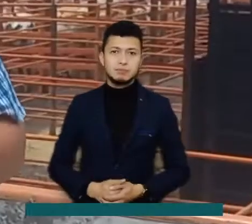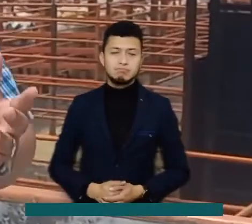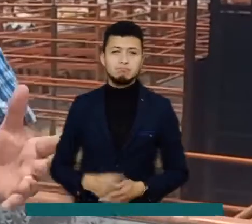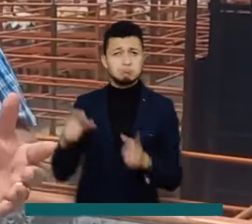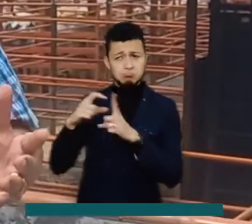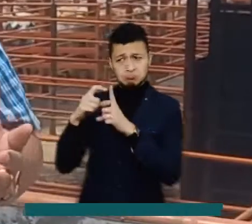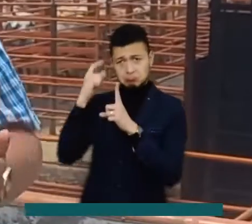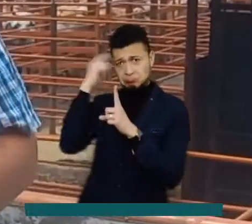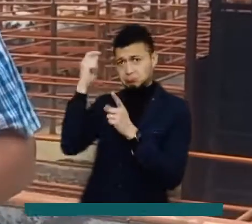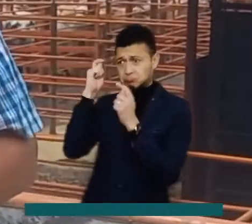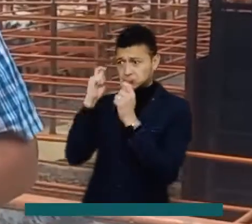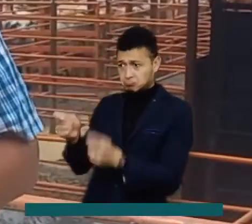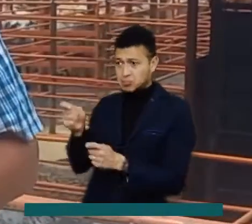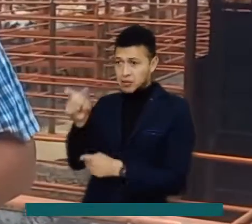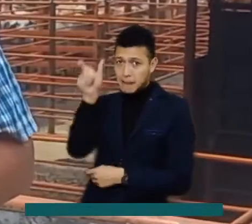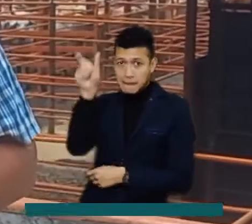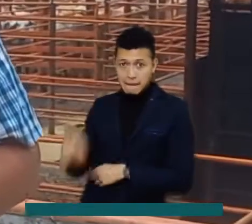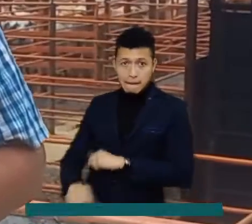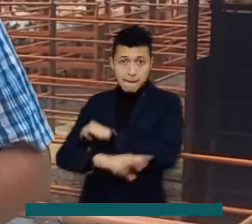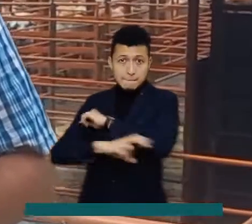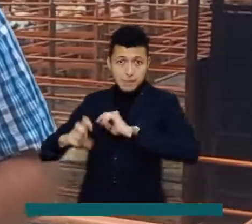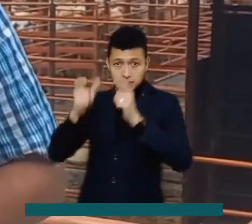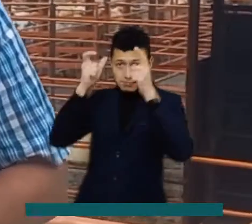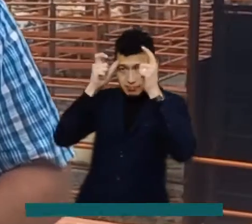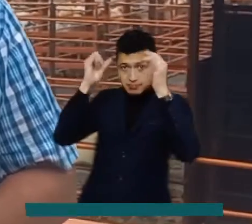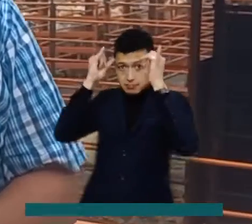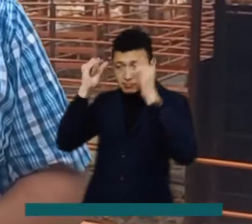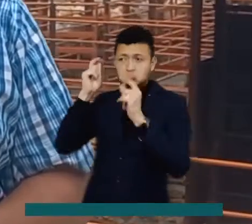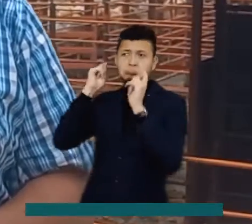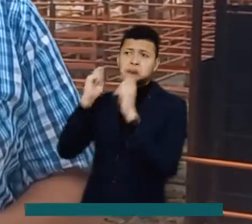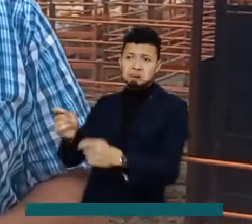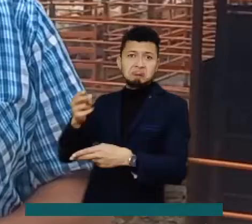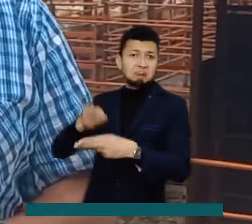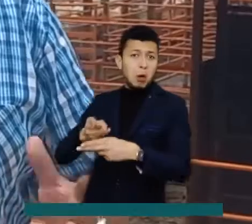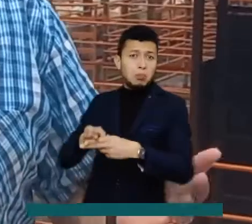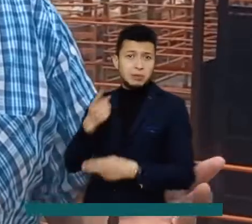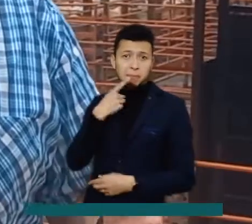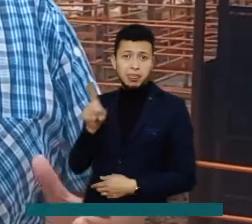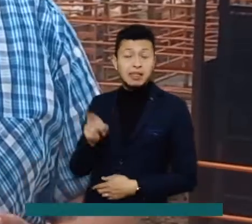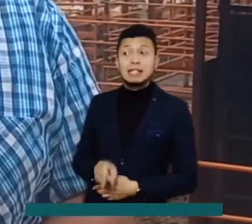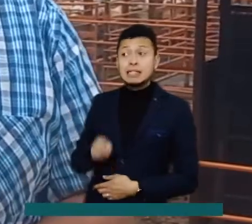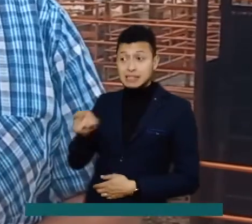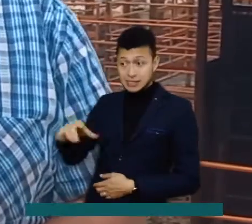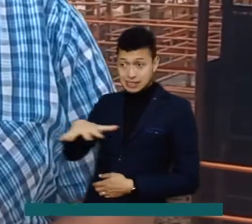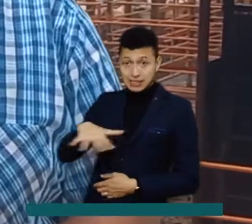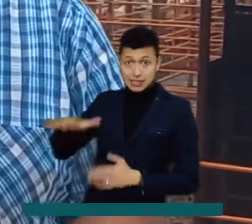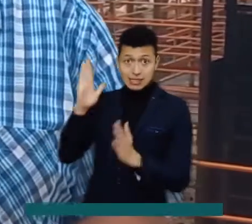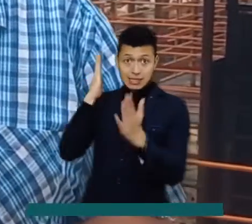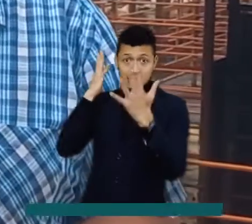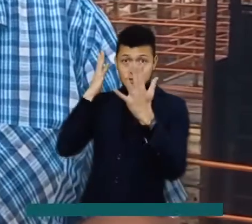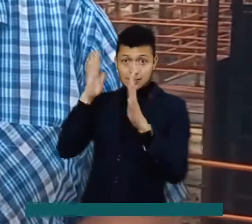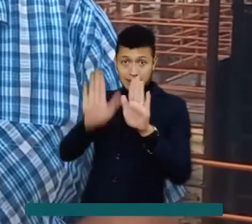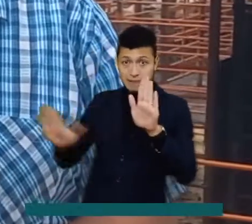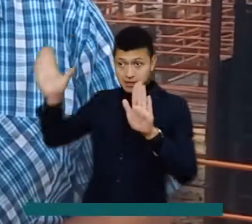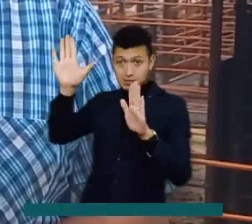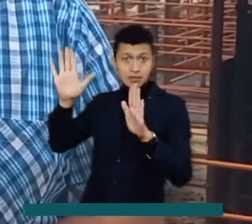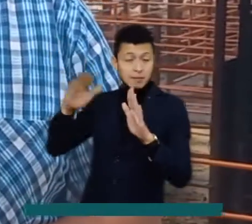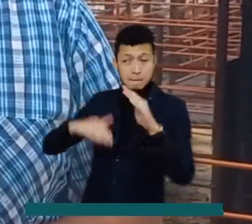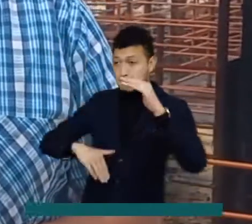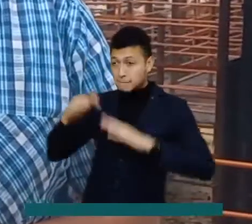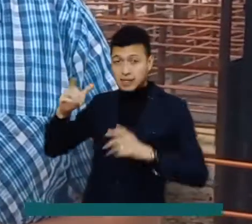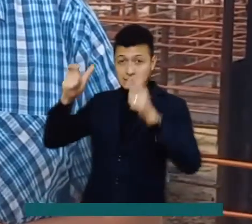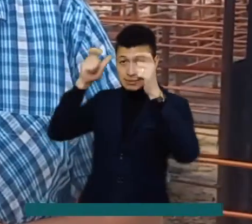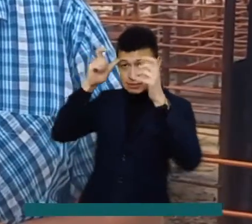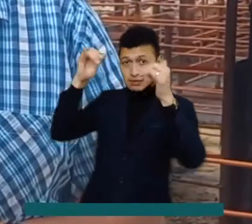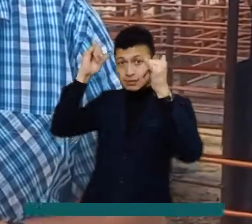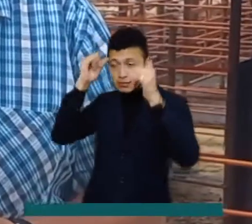Cachilapero, esa es la palabra con la que los llaneros identifican a los delincuentes dedicados al hurto de ganado. Y es que en un departamento ganadero por excelencia, son muchos